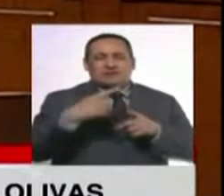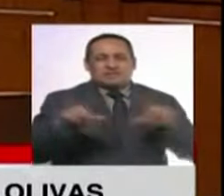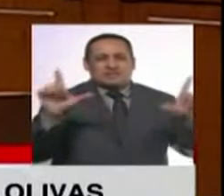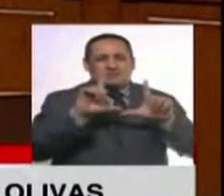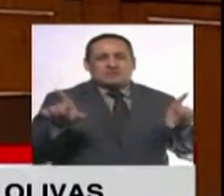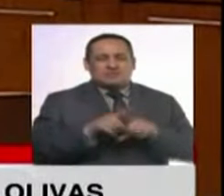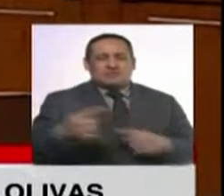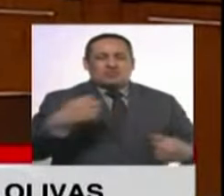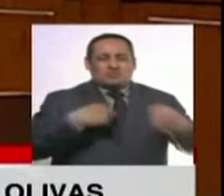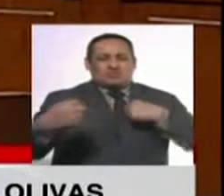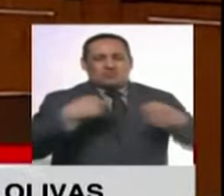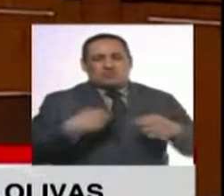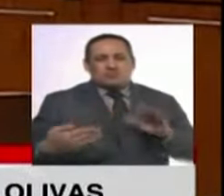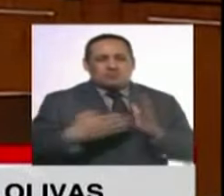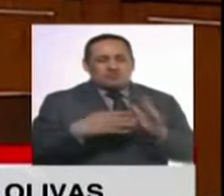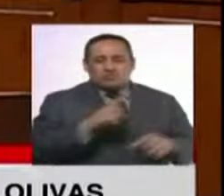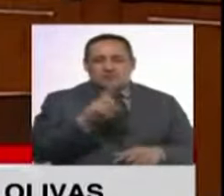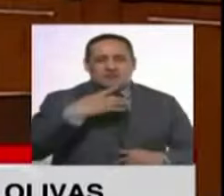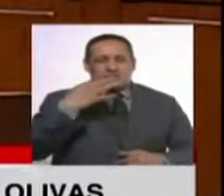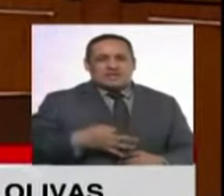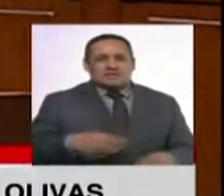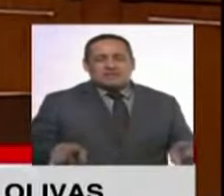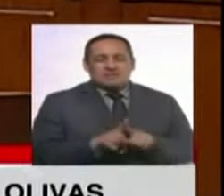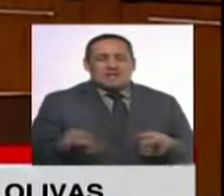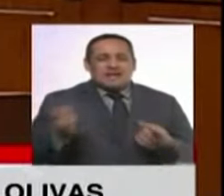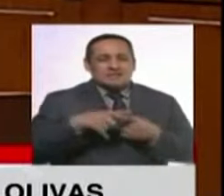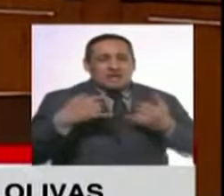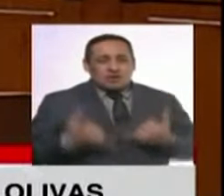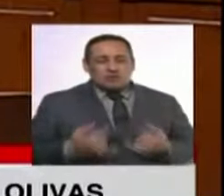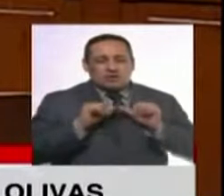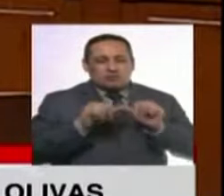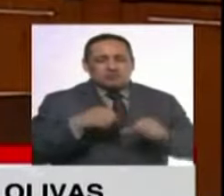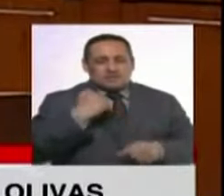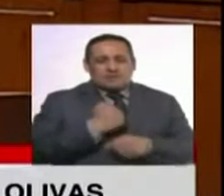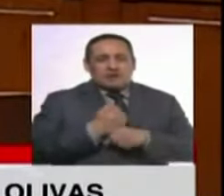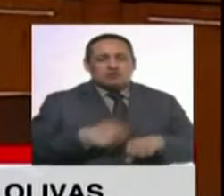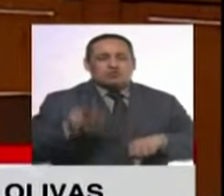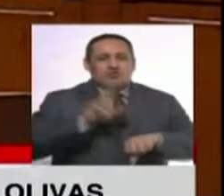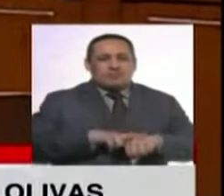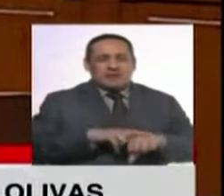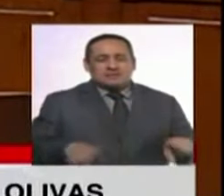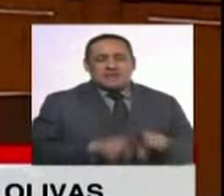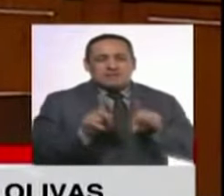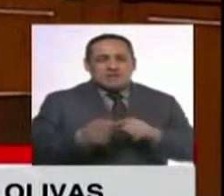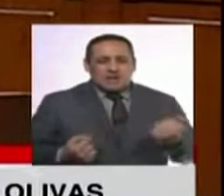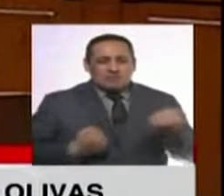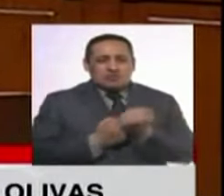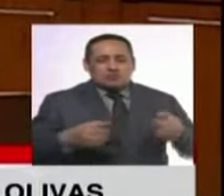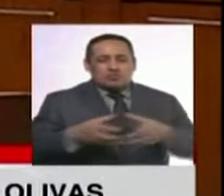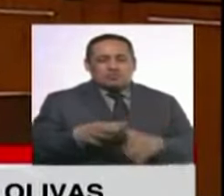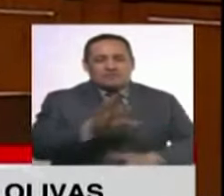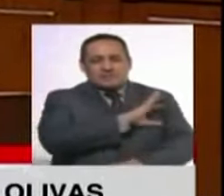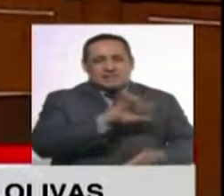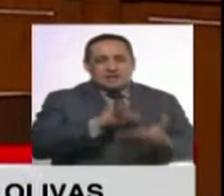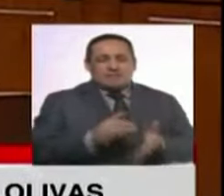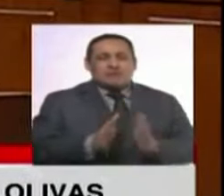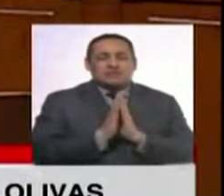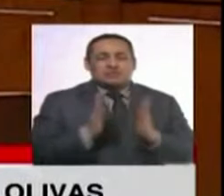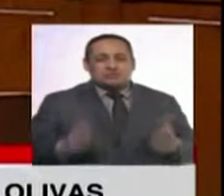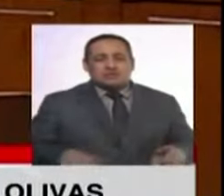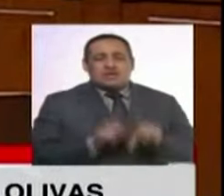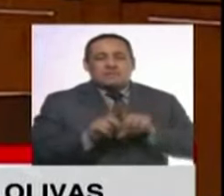me han tildado de todo señor y no es cierto a la fecha Siguen trabajando en forma normal siguen apoyando a la fiscalía aquí en la quien ha